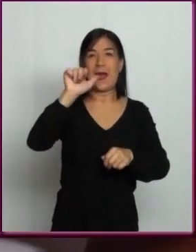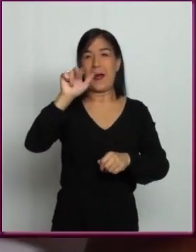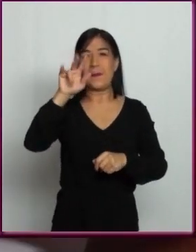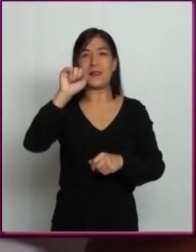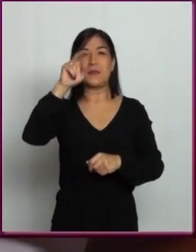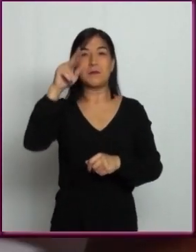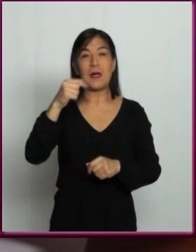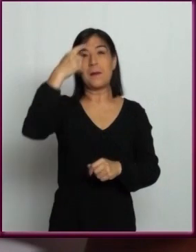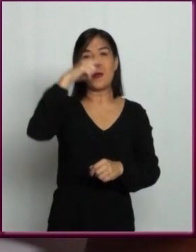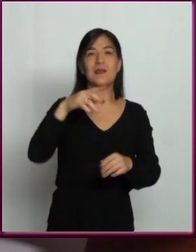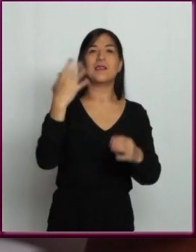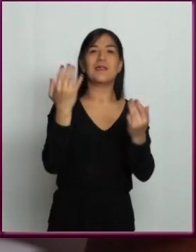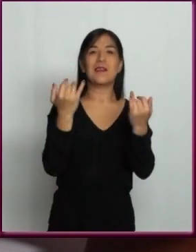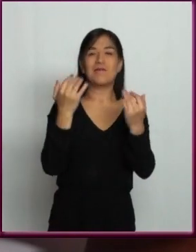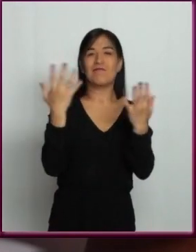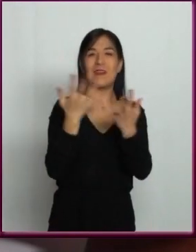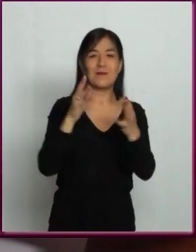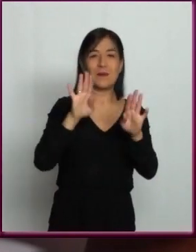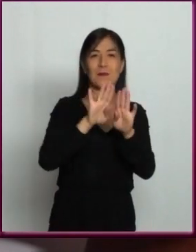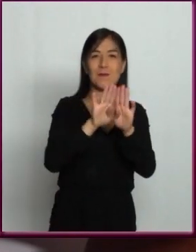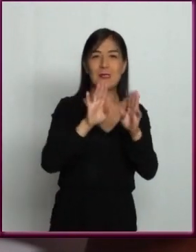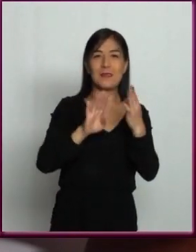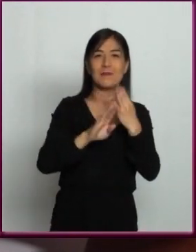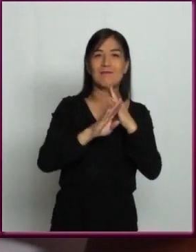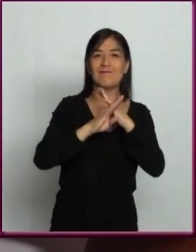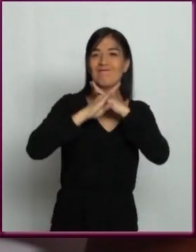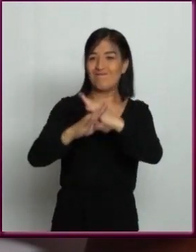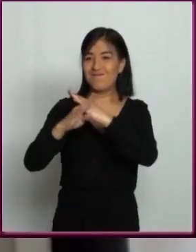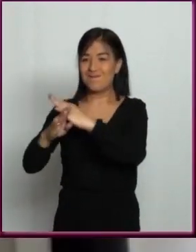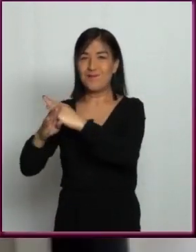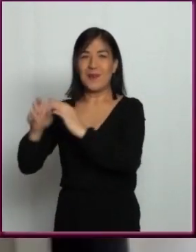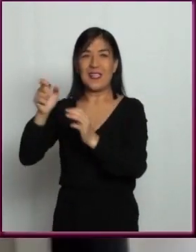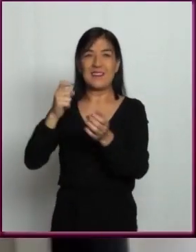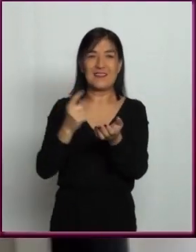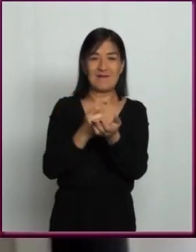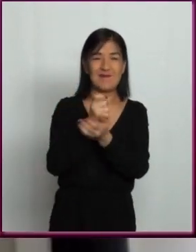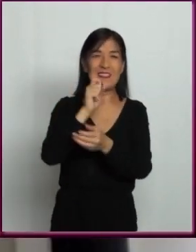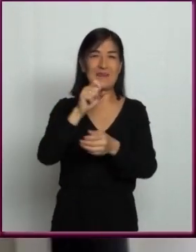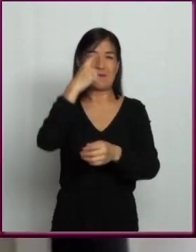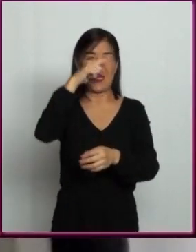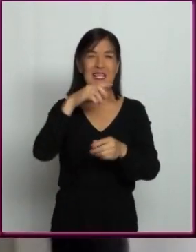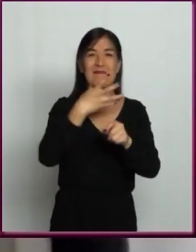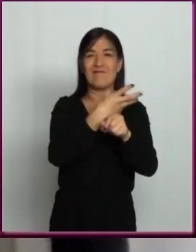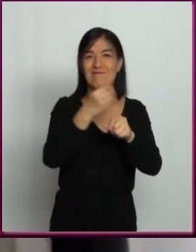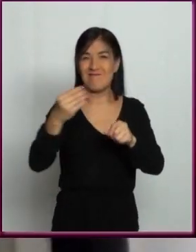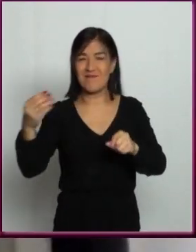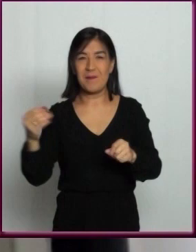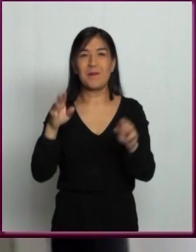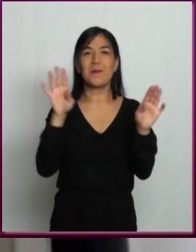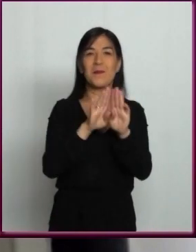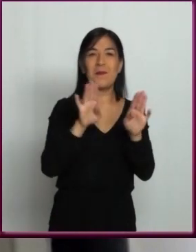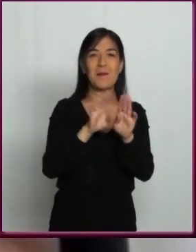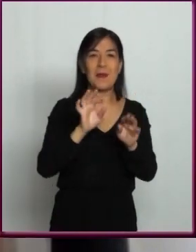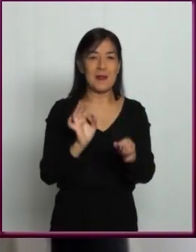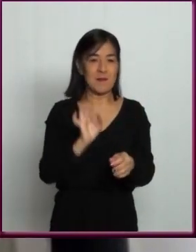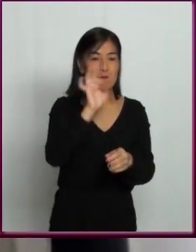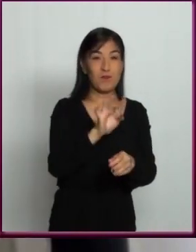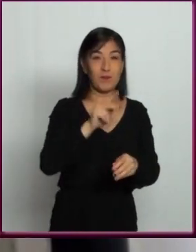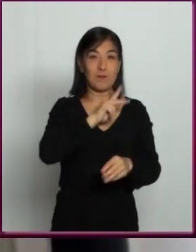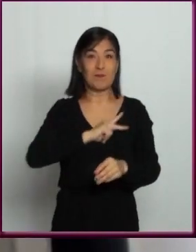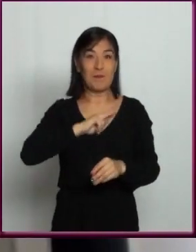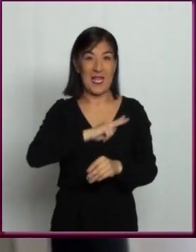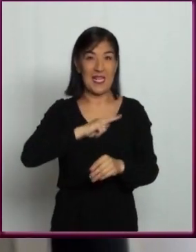parasitan a larvas principalmente de otros insectos, a los cuales la hembra inyecta veneno para paralizar a la larva,